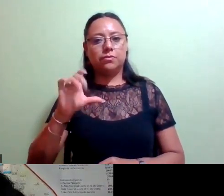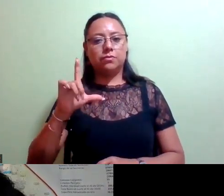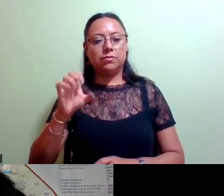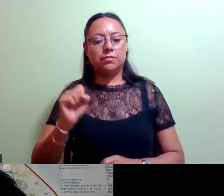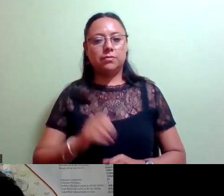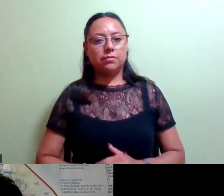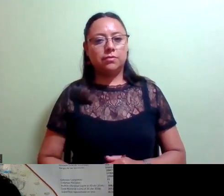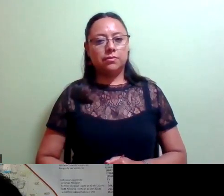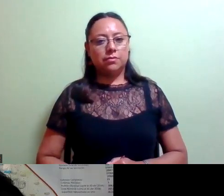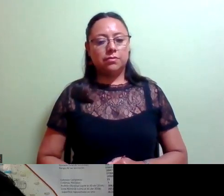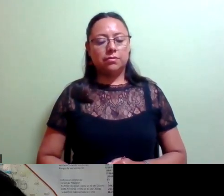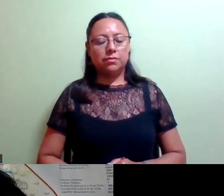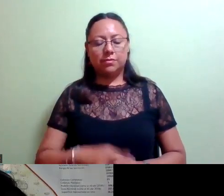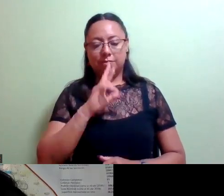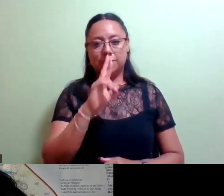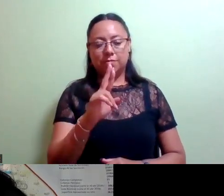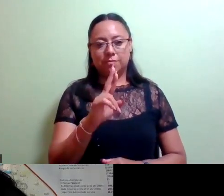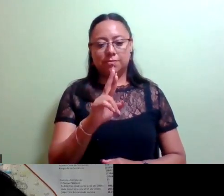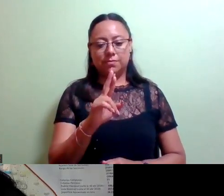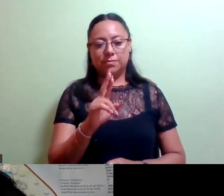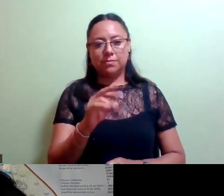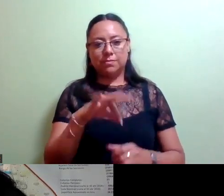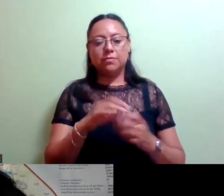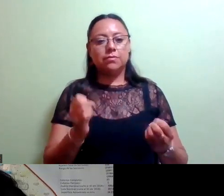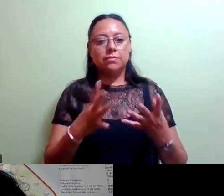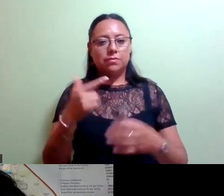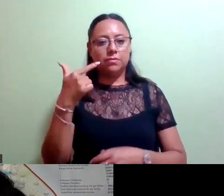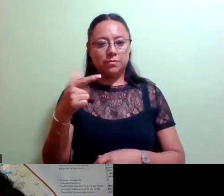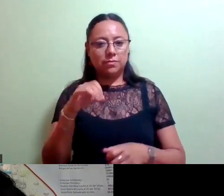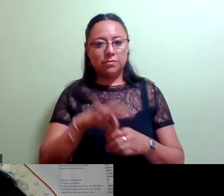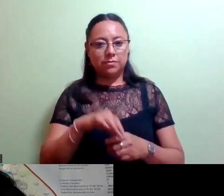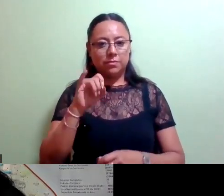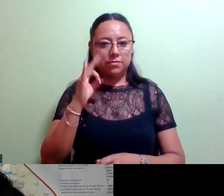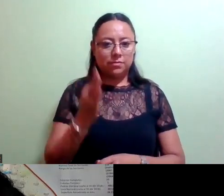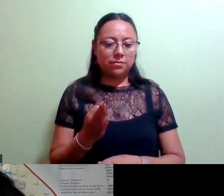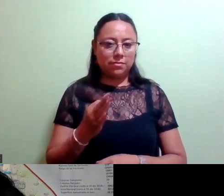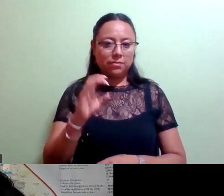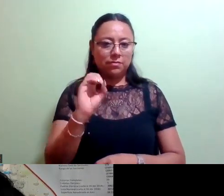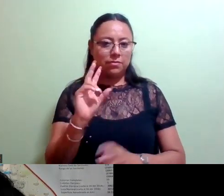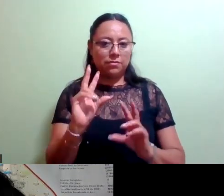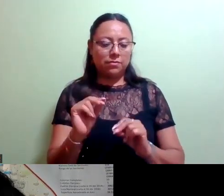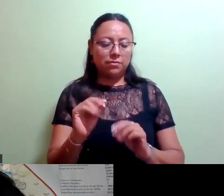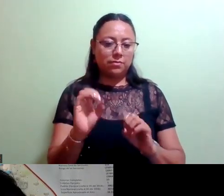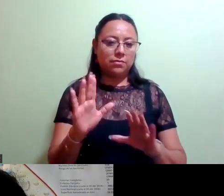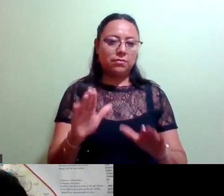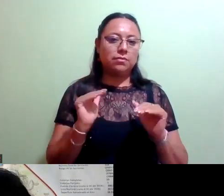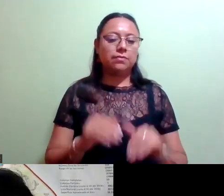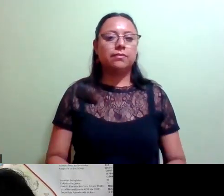Diputada Presidenta, el resultado de la votación es el siguiente: 7 votos a favor, 0 votos en contra y 0